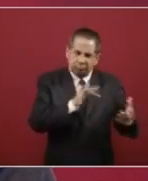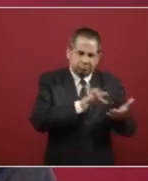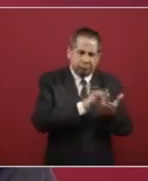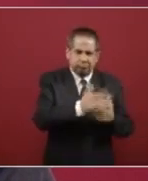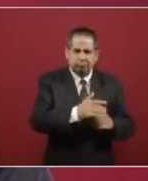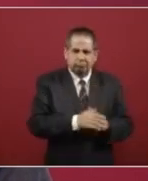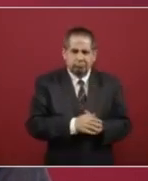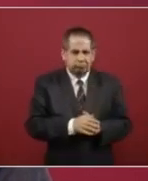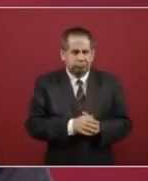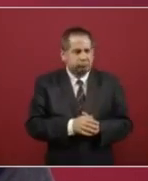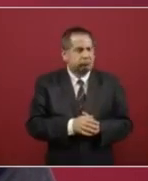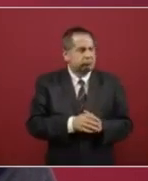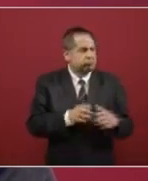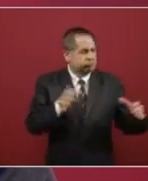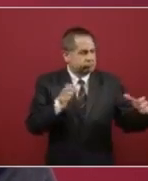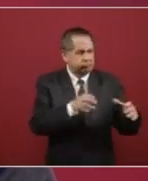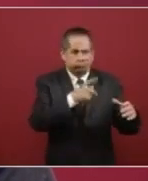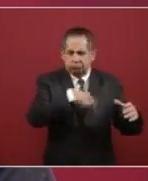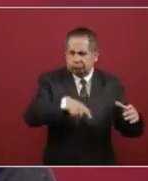Partido de Encuentro Social.